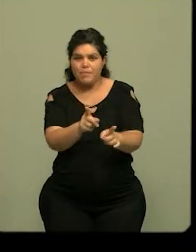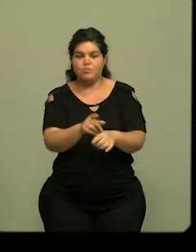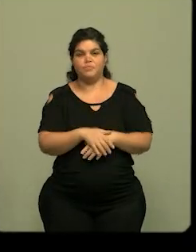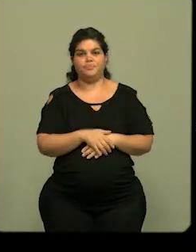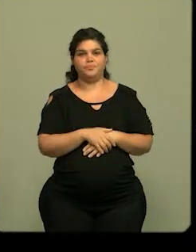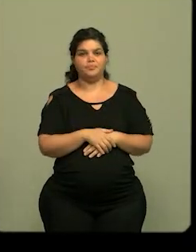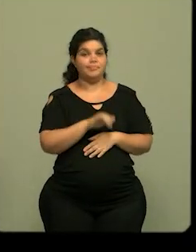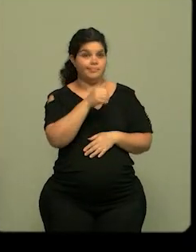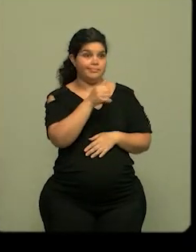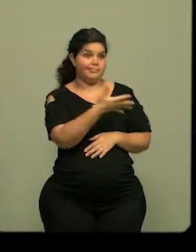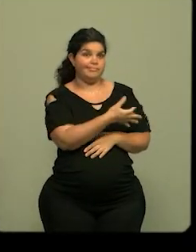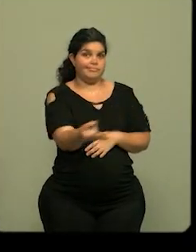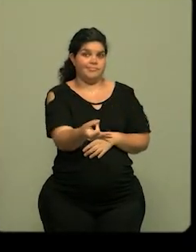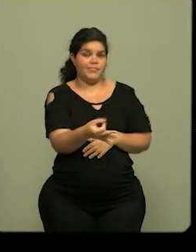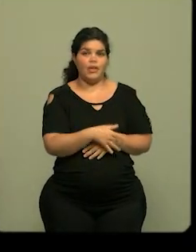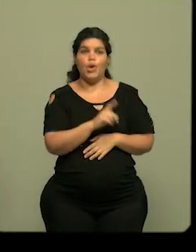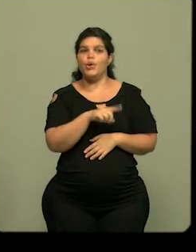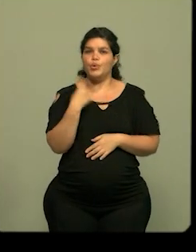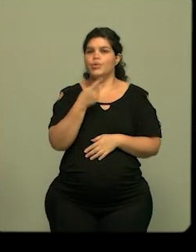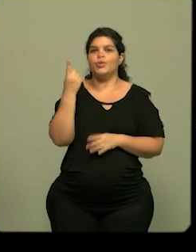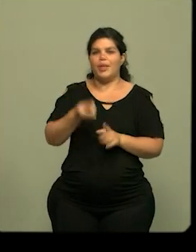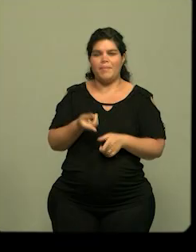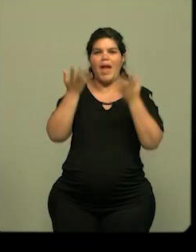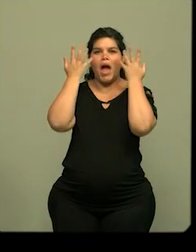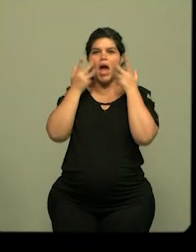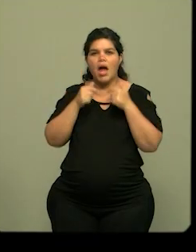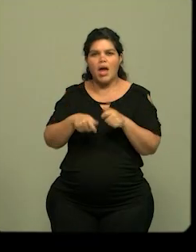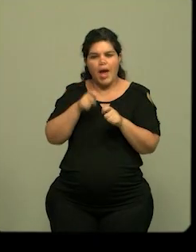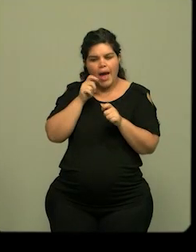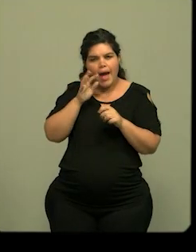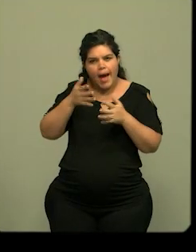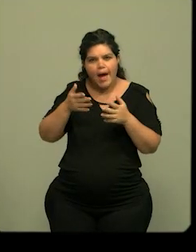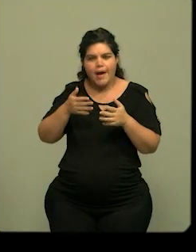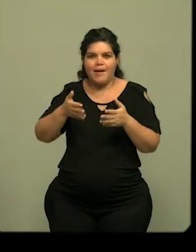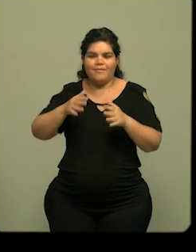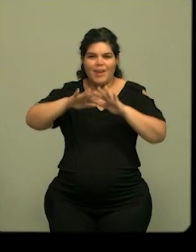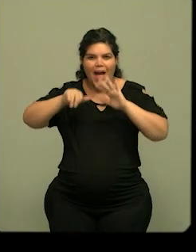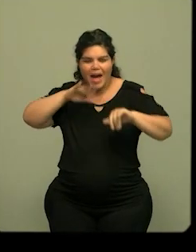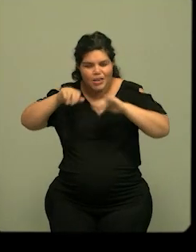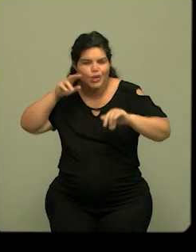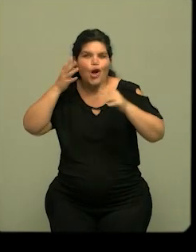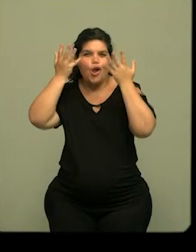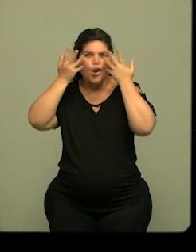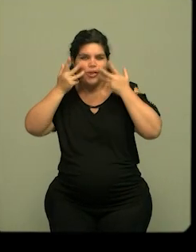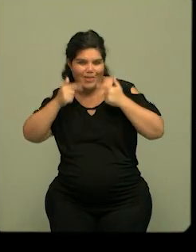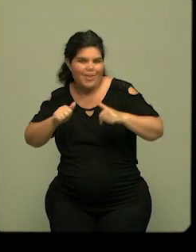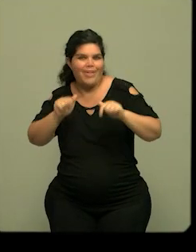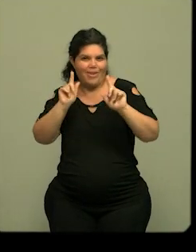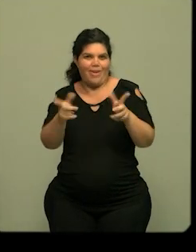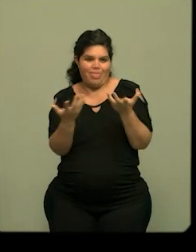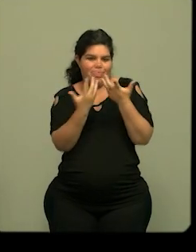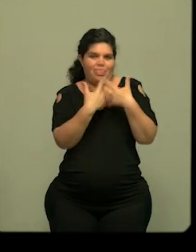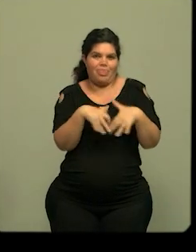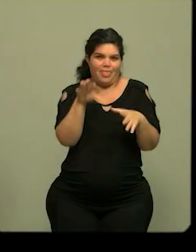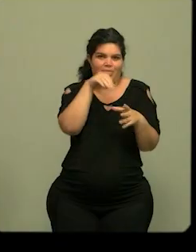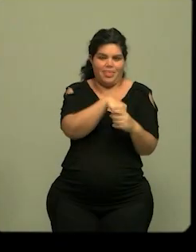estamos atravesados inclusive hasta por la arqueología, ¿sí? Y son espacios curriculares que tenemos dentro de la carrera. La